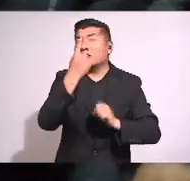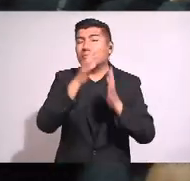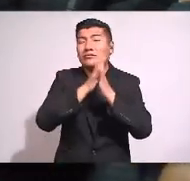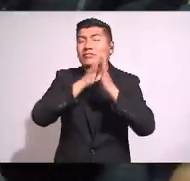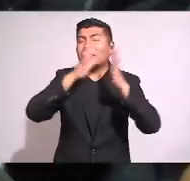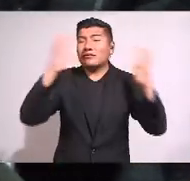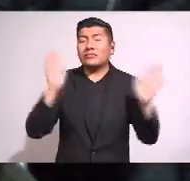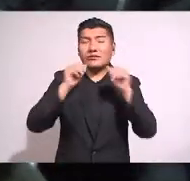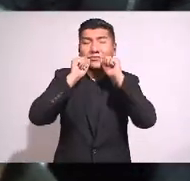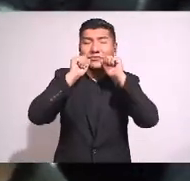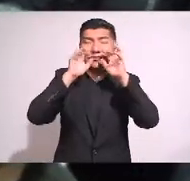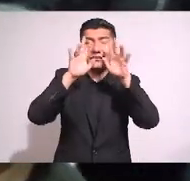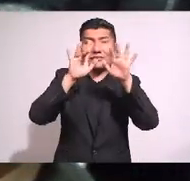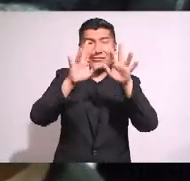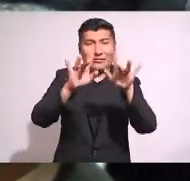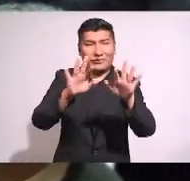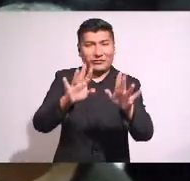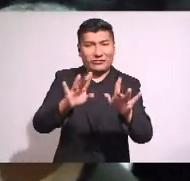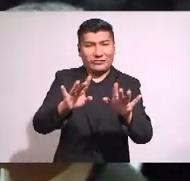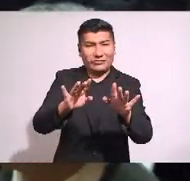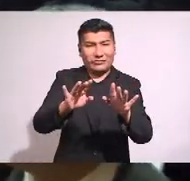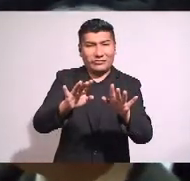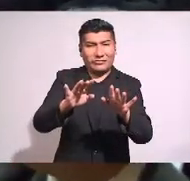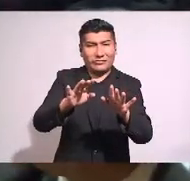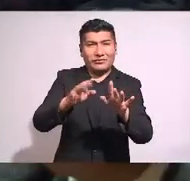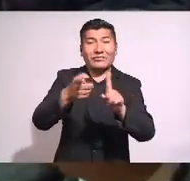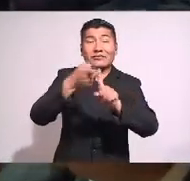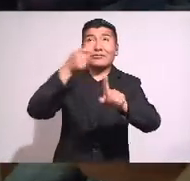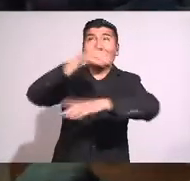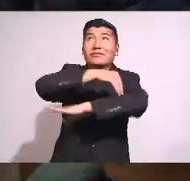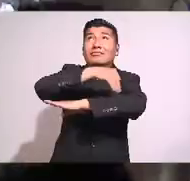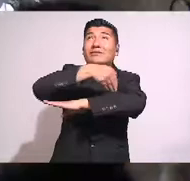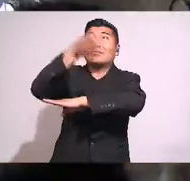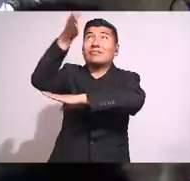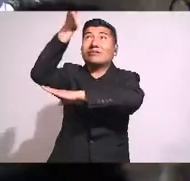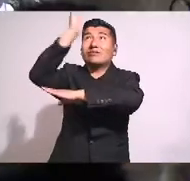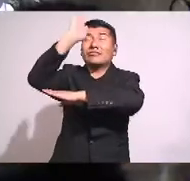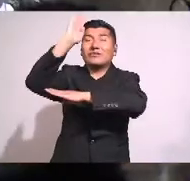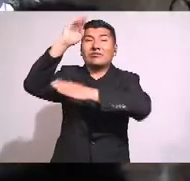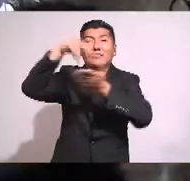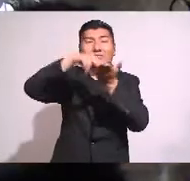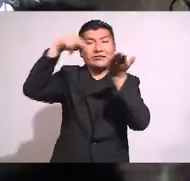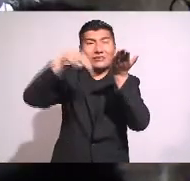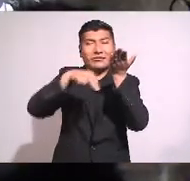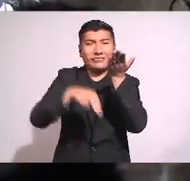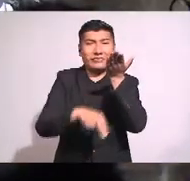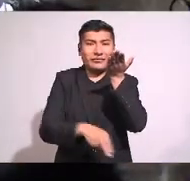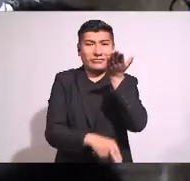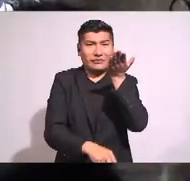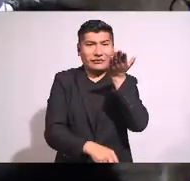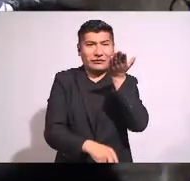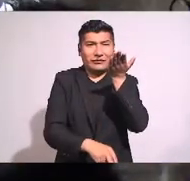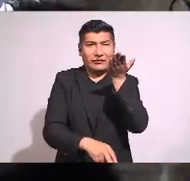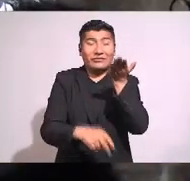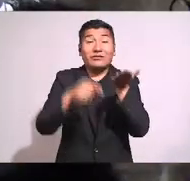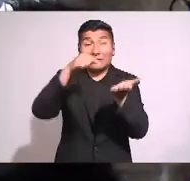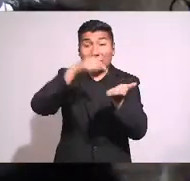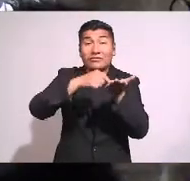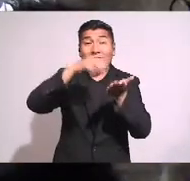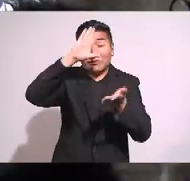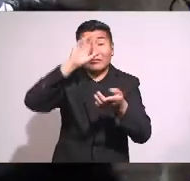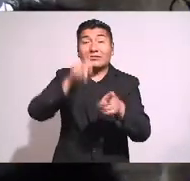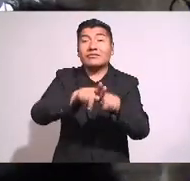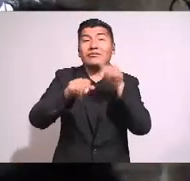gran bendición que desciende de Dios. Por eso, queridos hermanos,